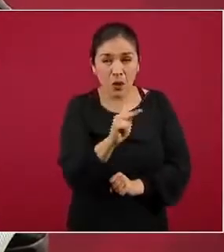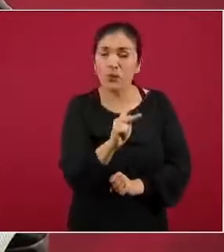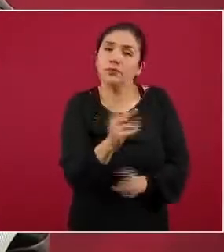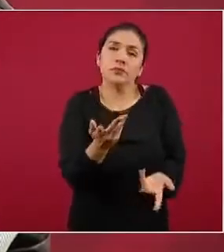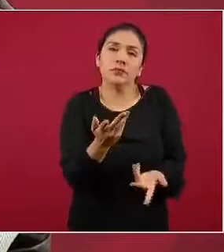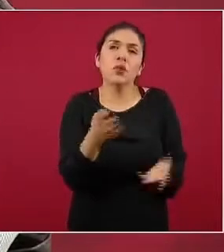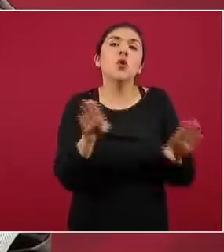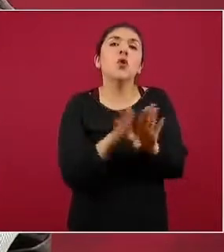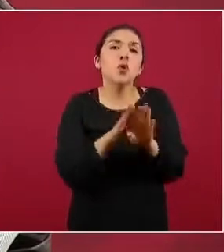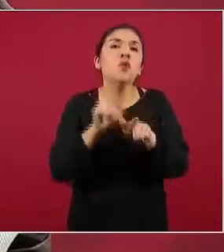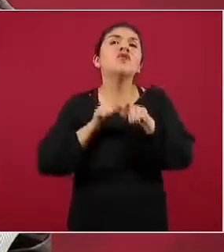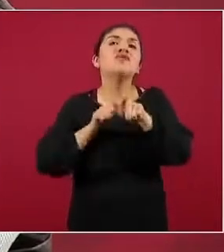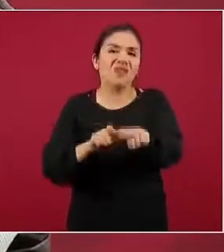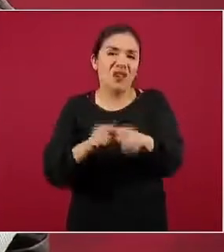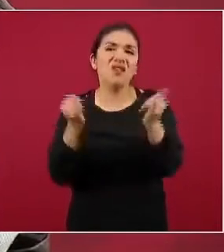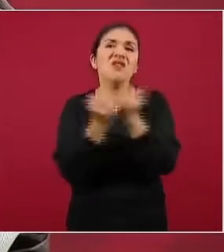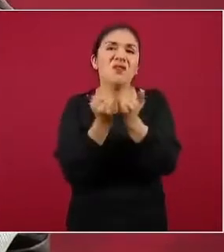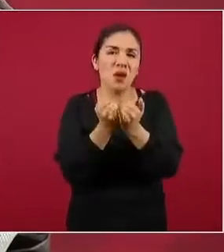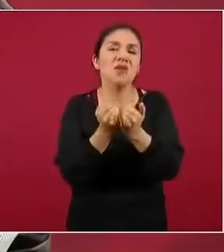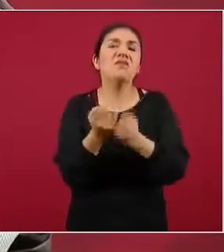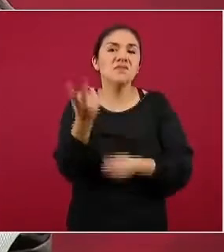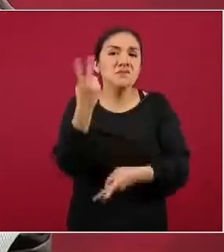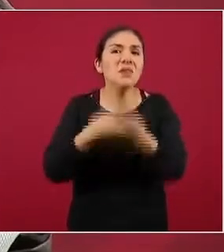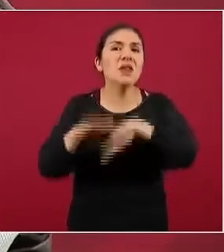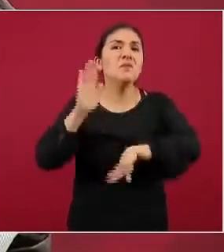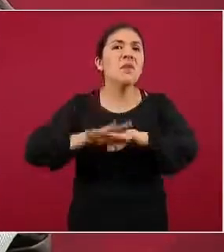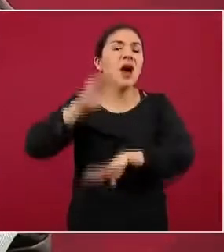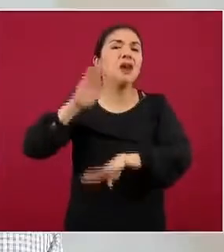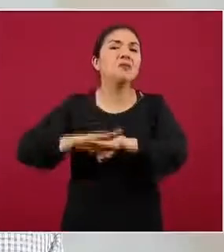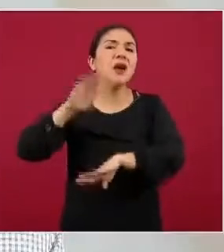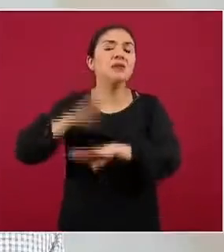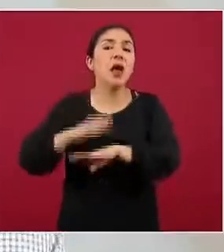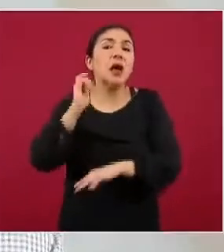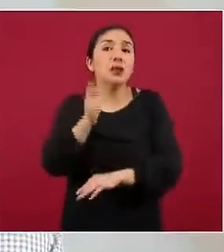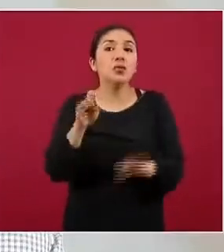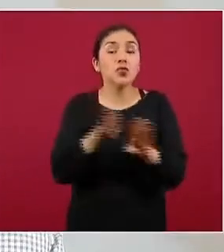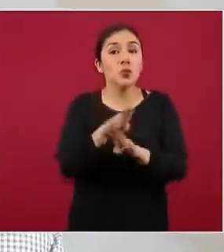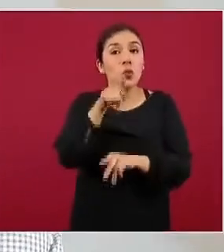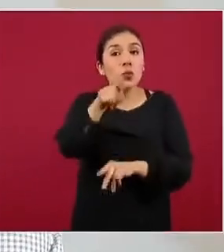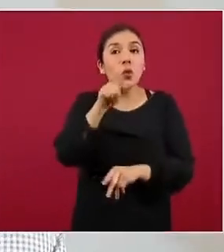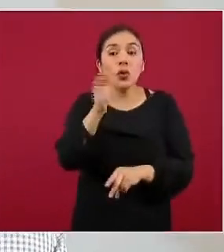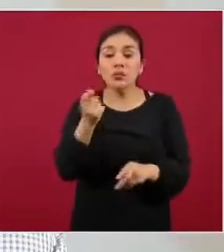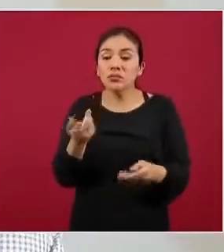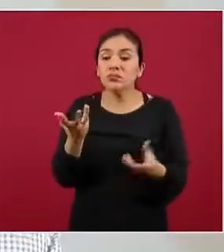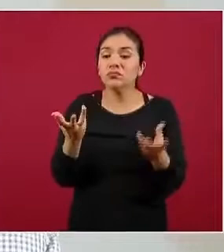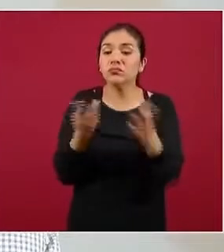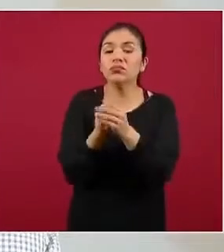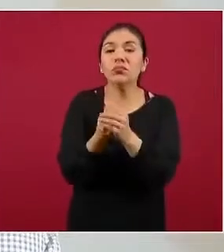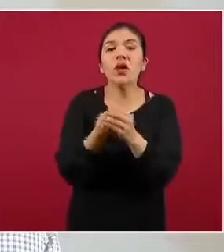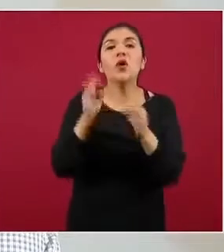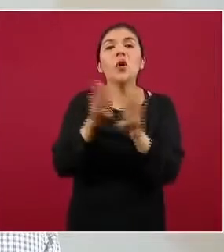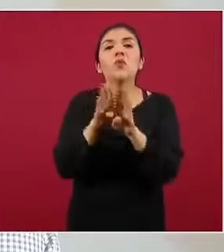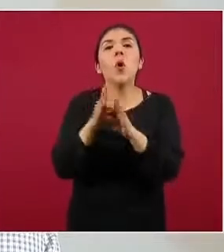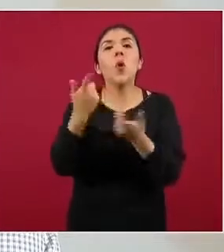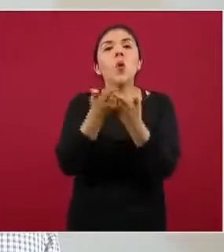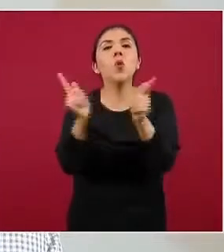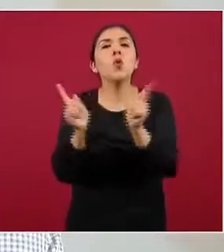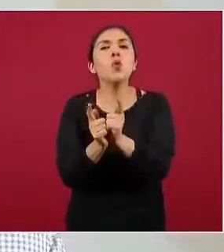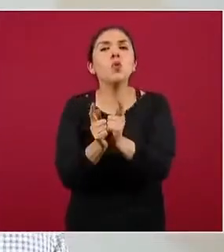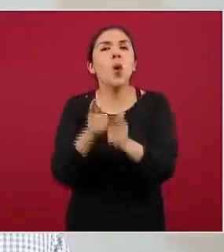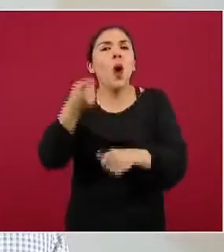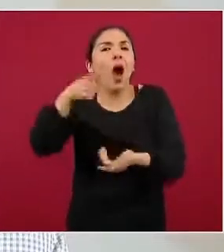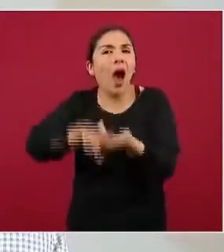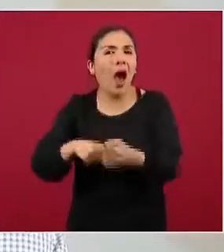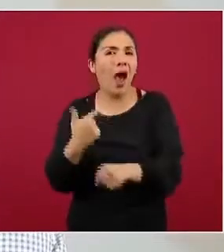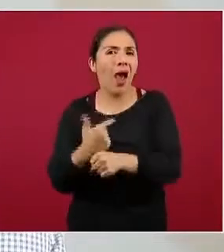si lo continúa haciendo, es decir, generando este incremento, el hecho de pertenecer a los diferentes grupos vulnerables de los que hemos hablado, es